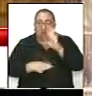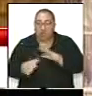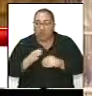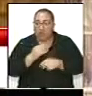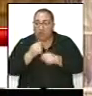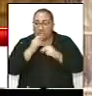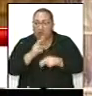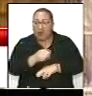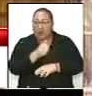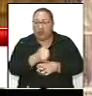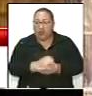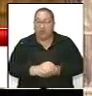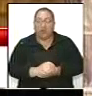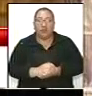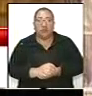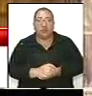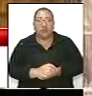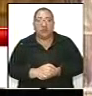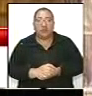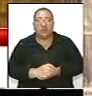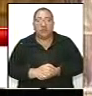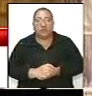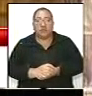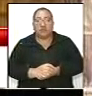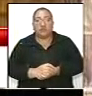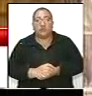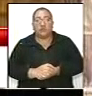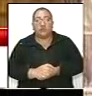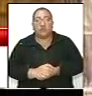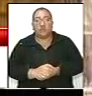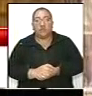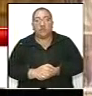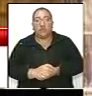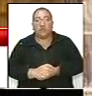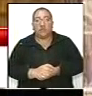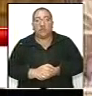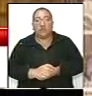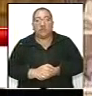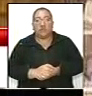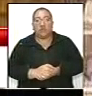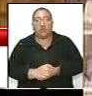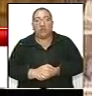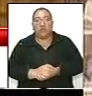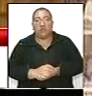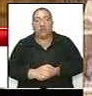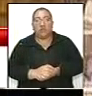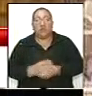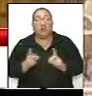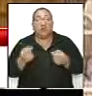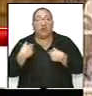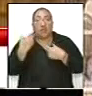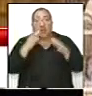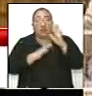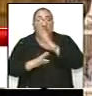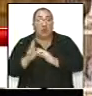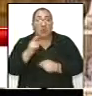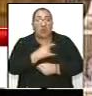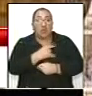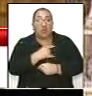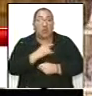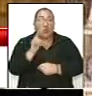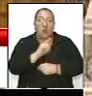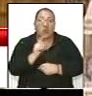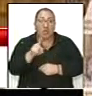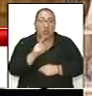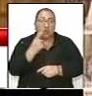respetar la autonomía, pero al mismo tiempo también hemos tenido la preocupación de buscar que las universidades utilicen esa autonomía